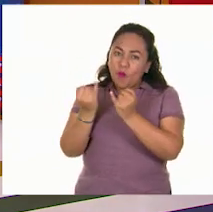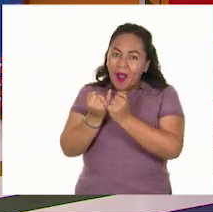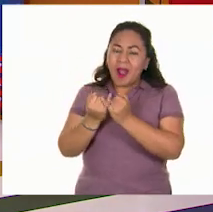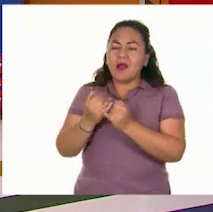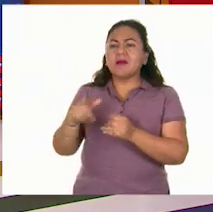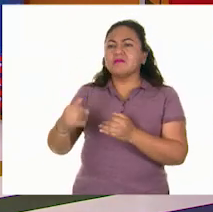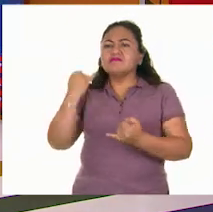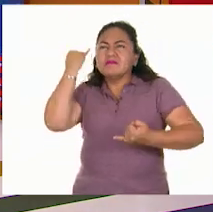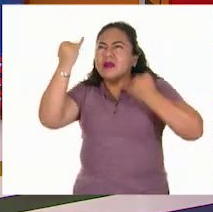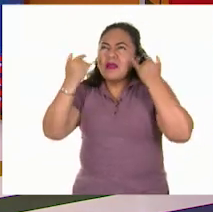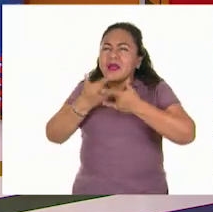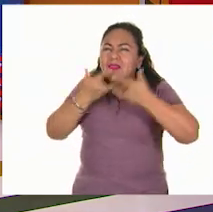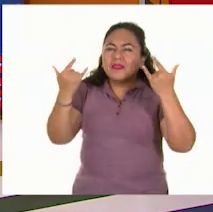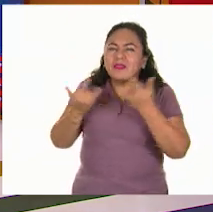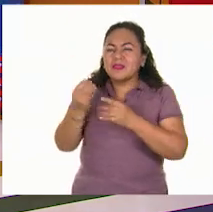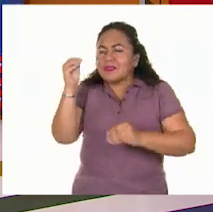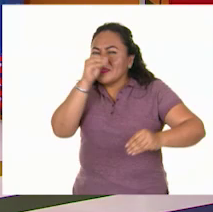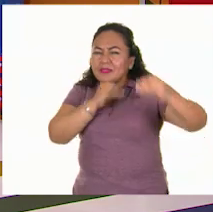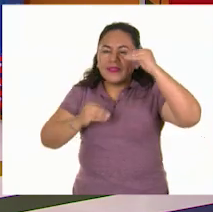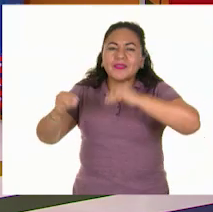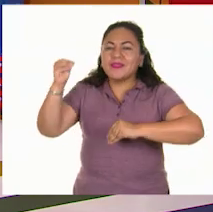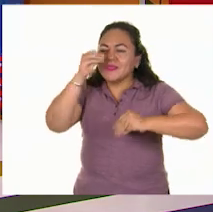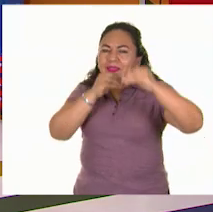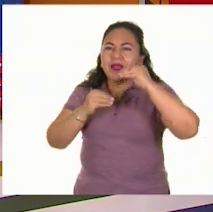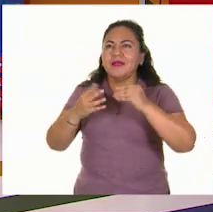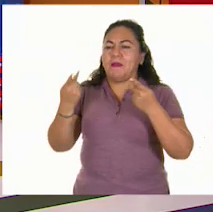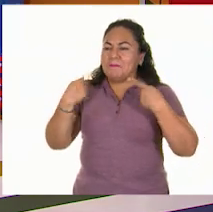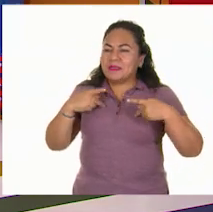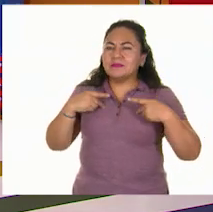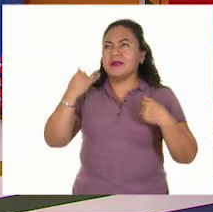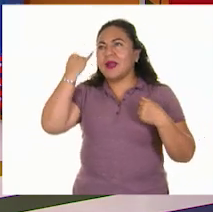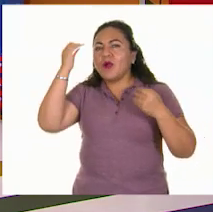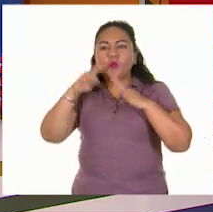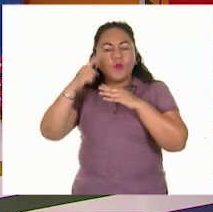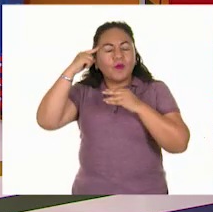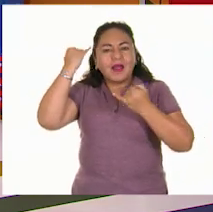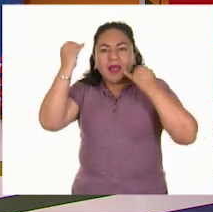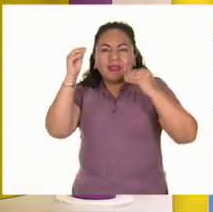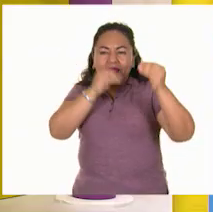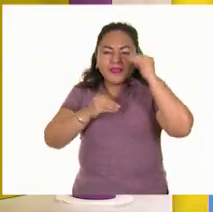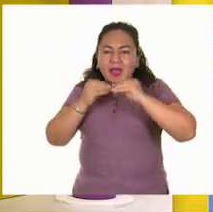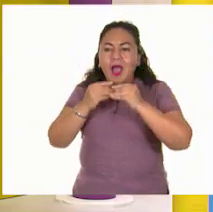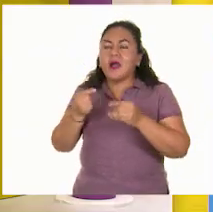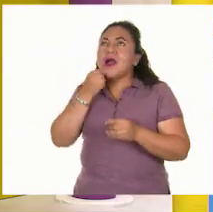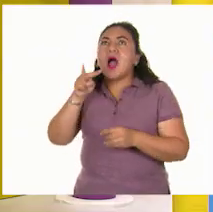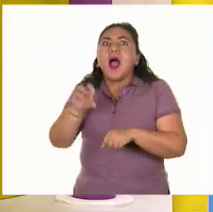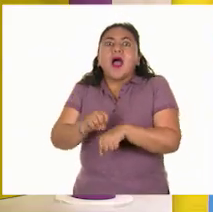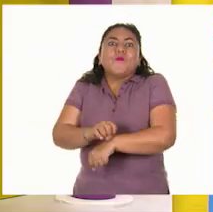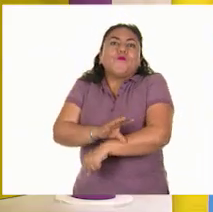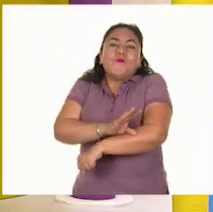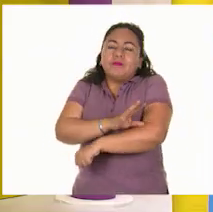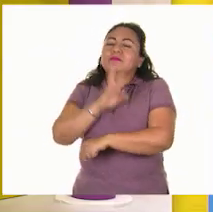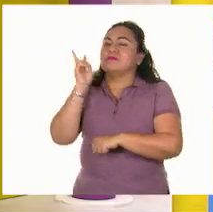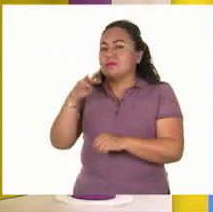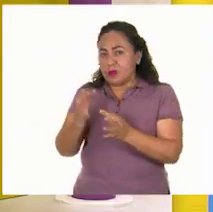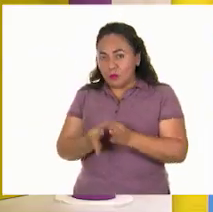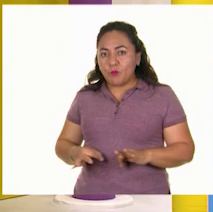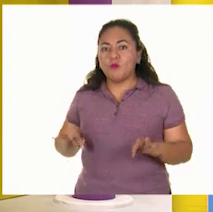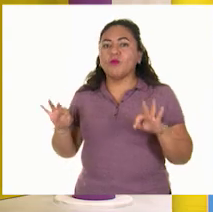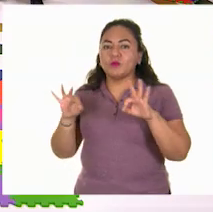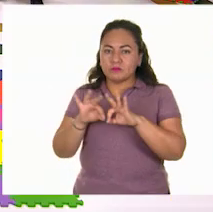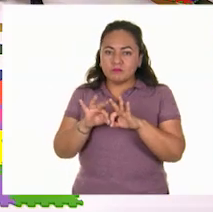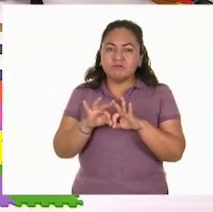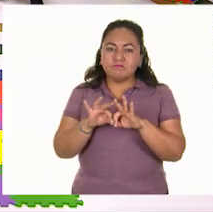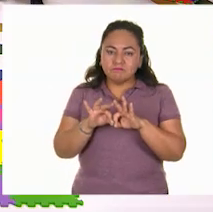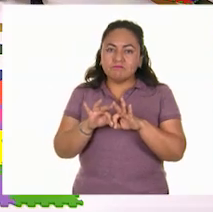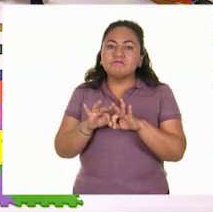de inventar cuentos, ¿verdad? Con los personajes que salen de la imaginación. Exacto. Eso me mueve una emoción muy importante, que